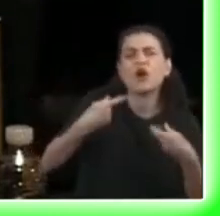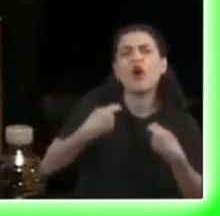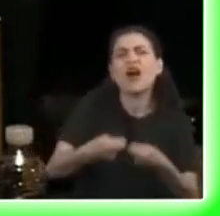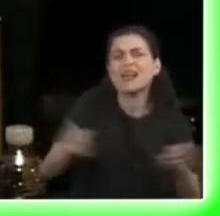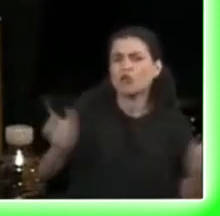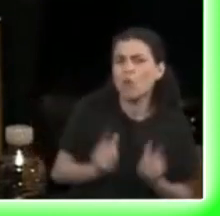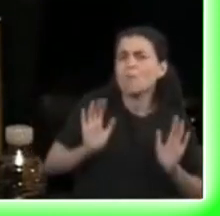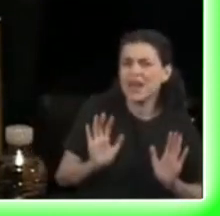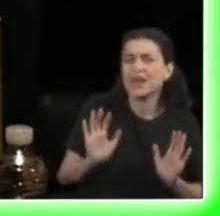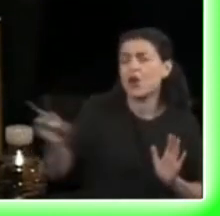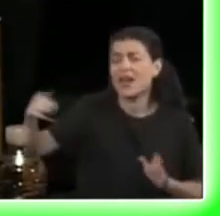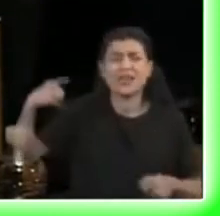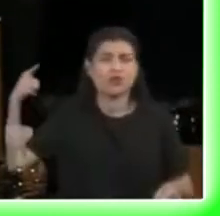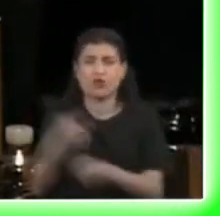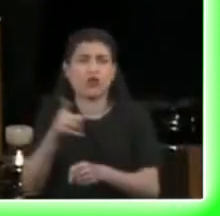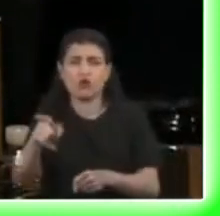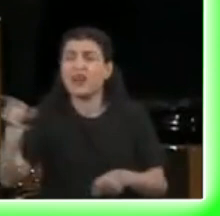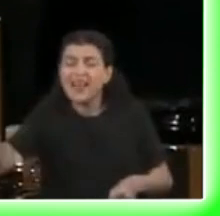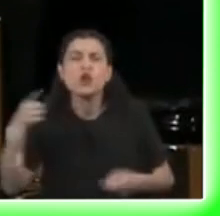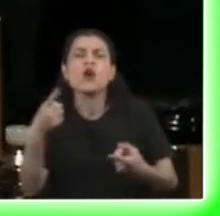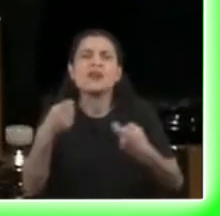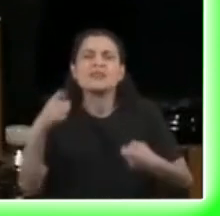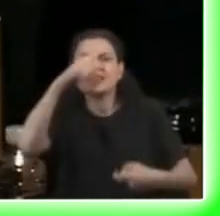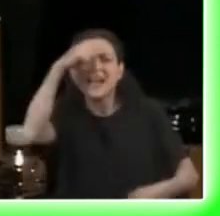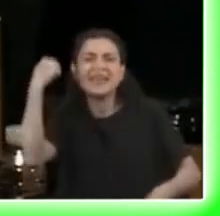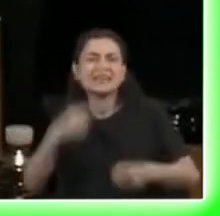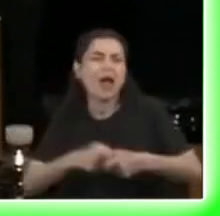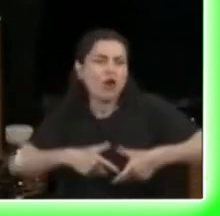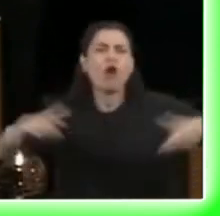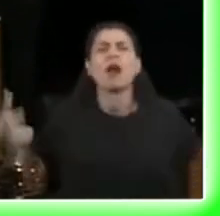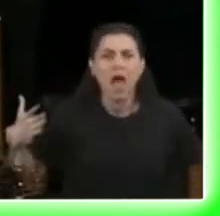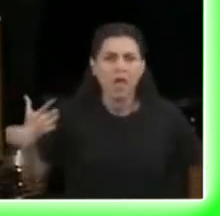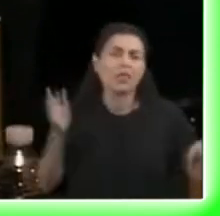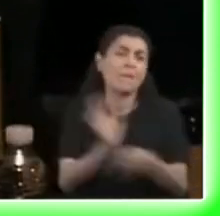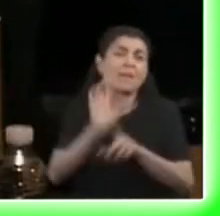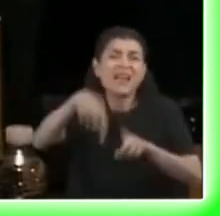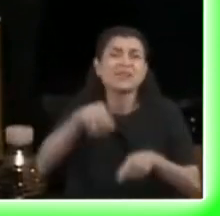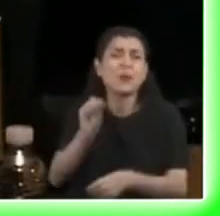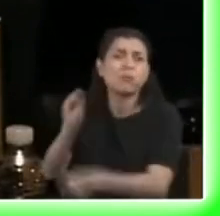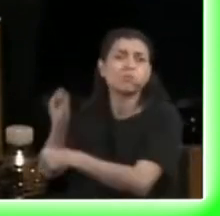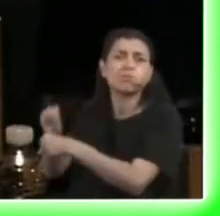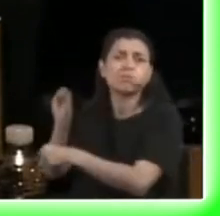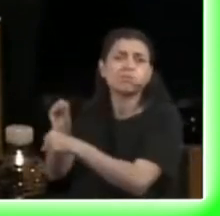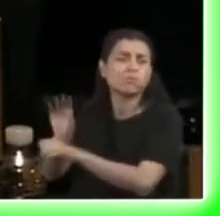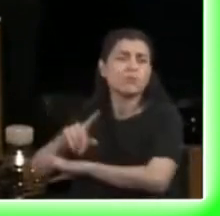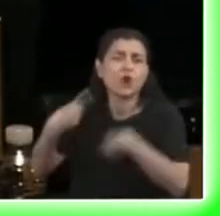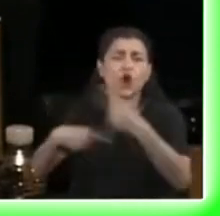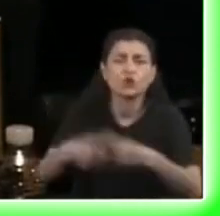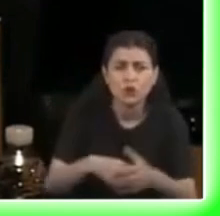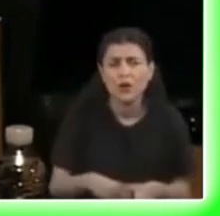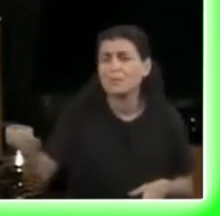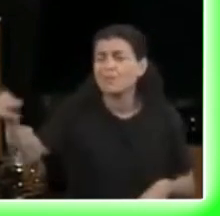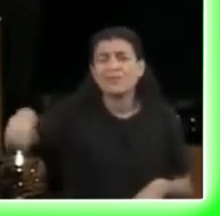necesitan mantener vivo el modelo del Estado presente porque es lo que les da de comer. No les importa que el costo de sostener ese